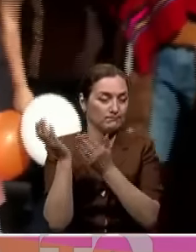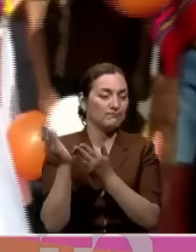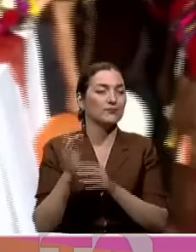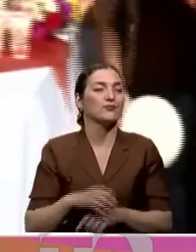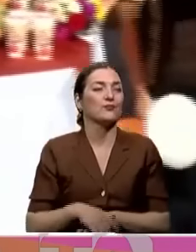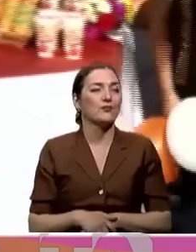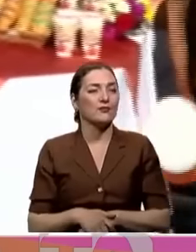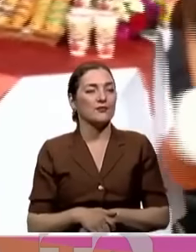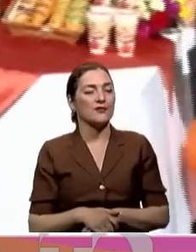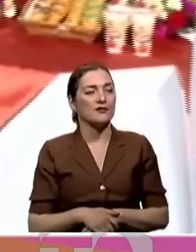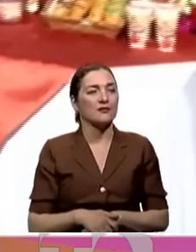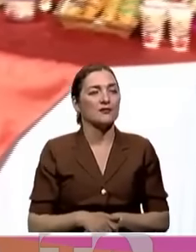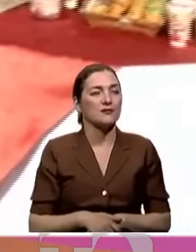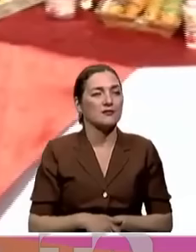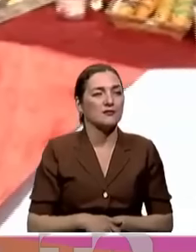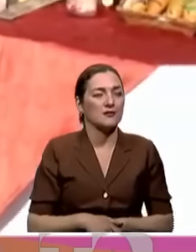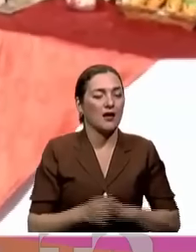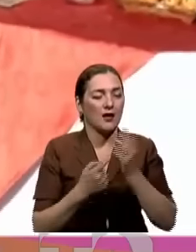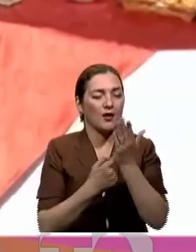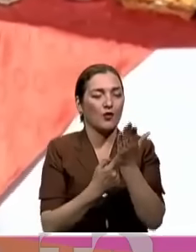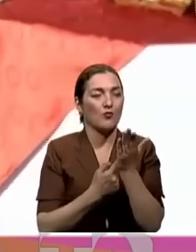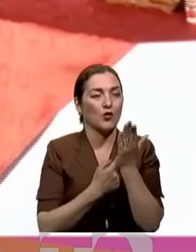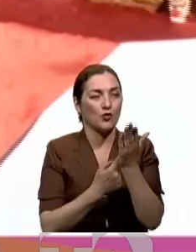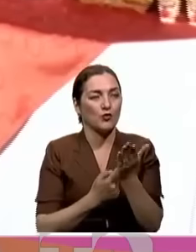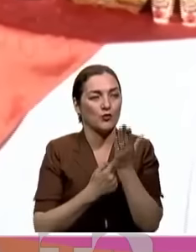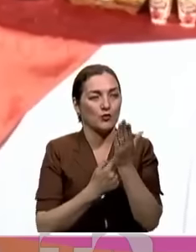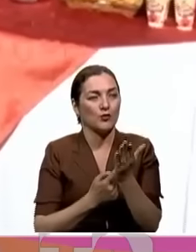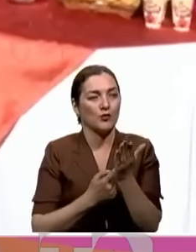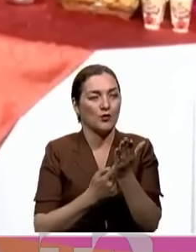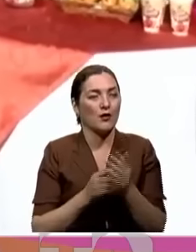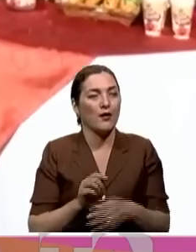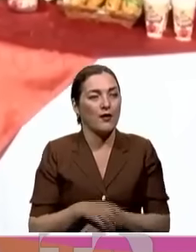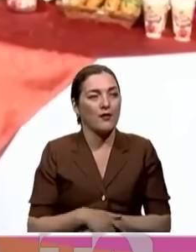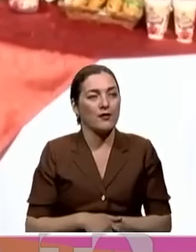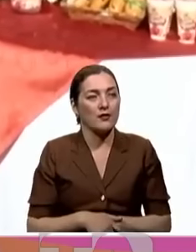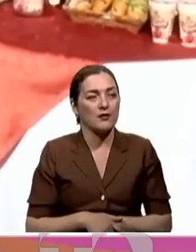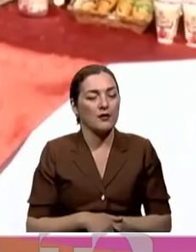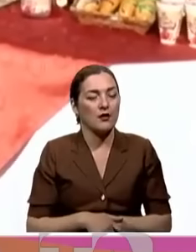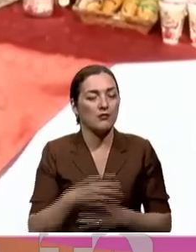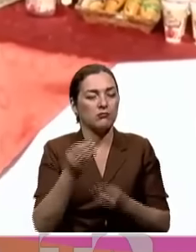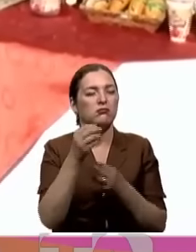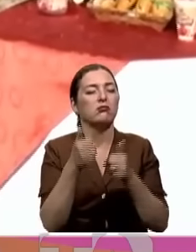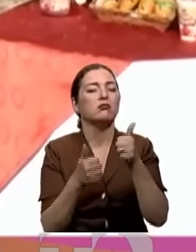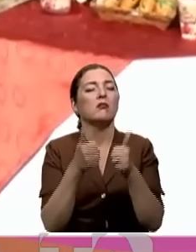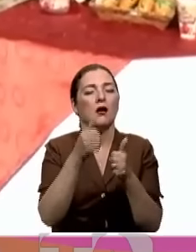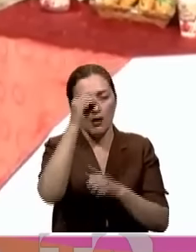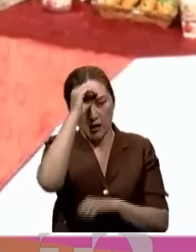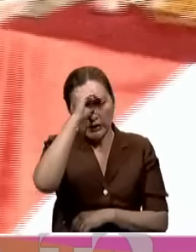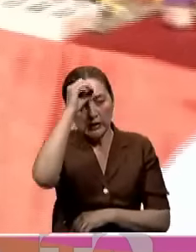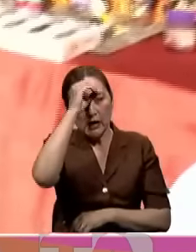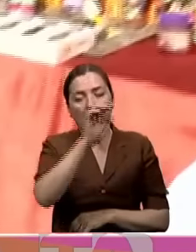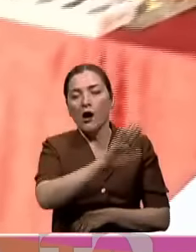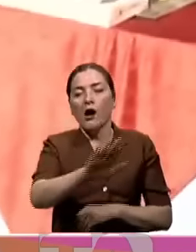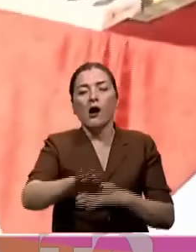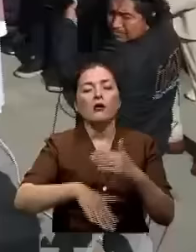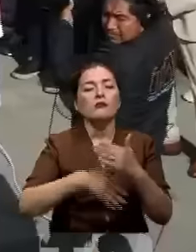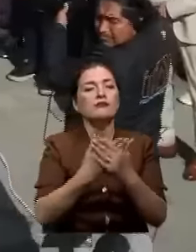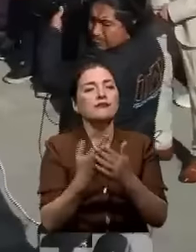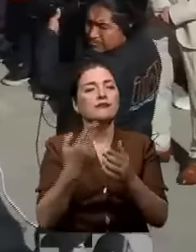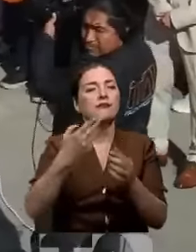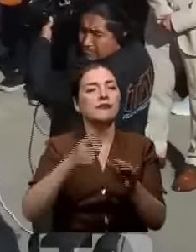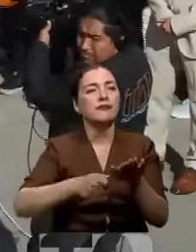Están en este momento, siguen tomándose unos cuantos minutos, pero vamos a conocer ya cuál es la opinión de cada uno de